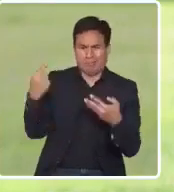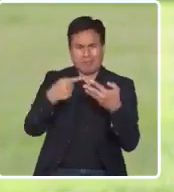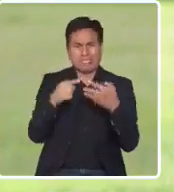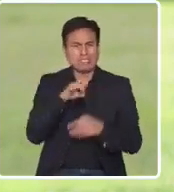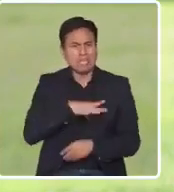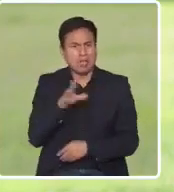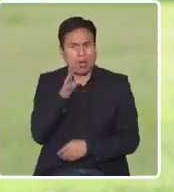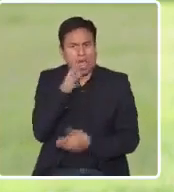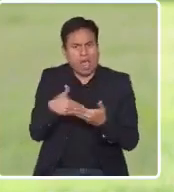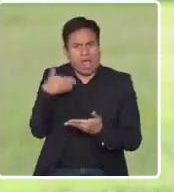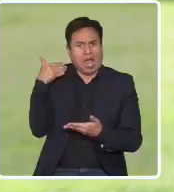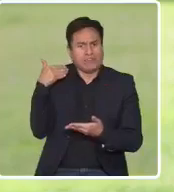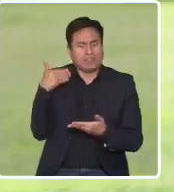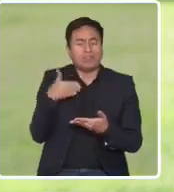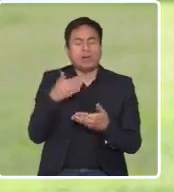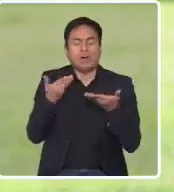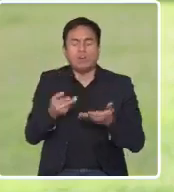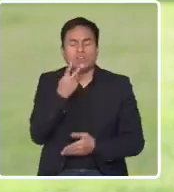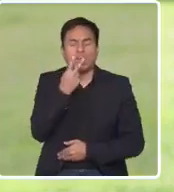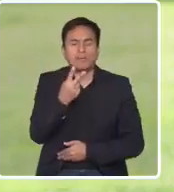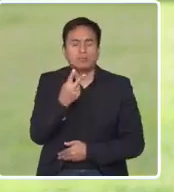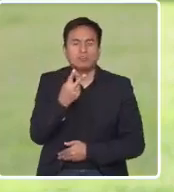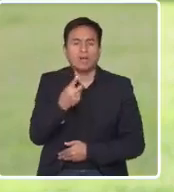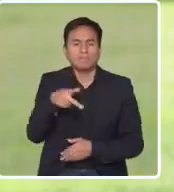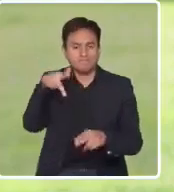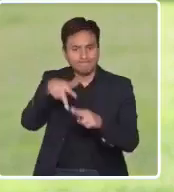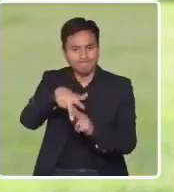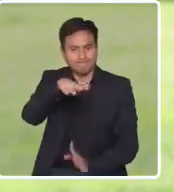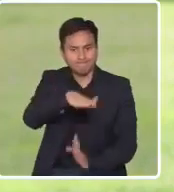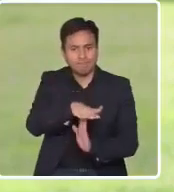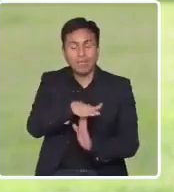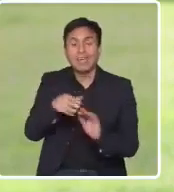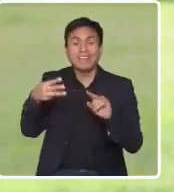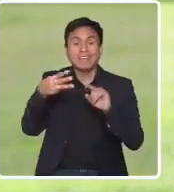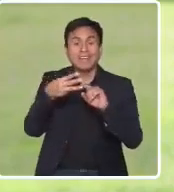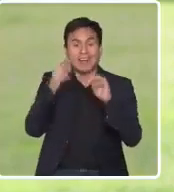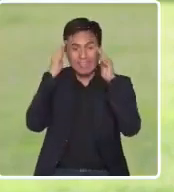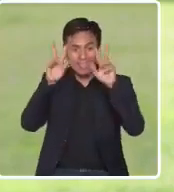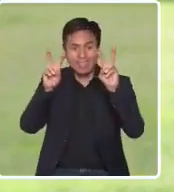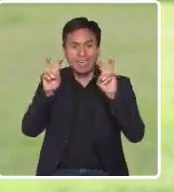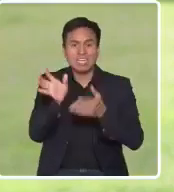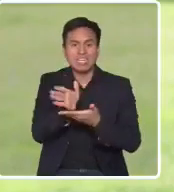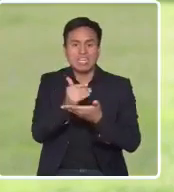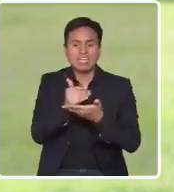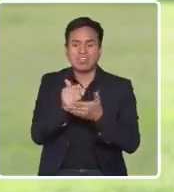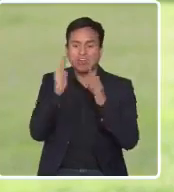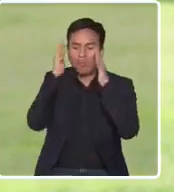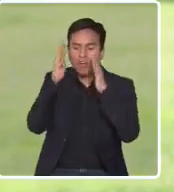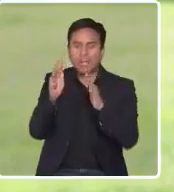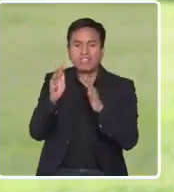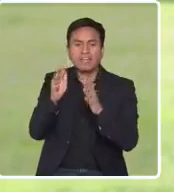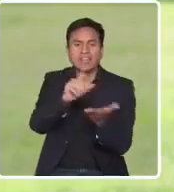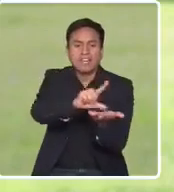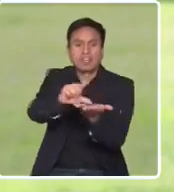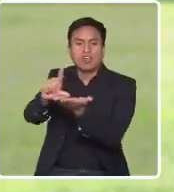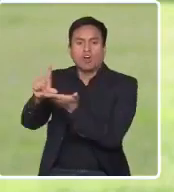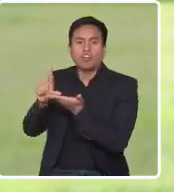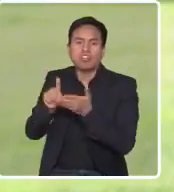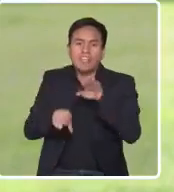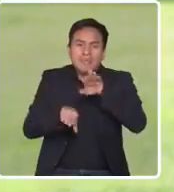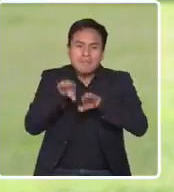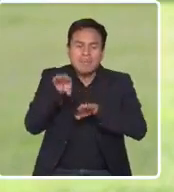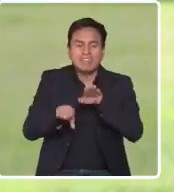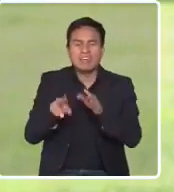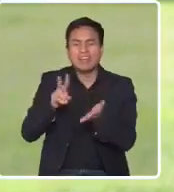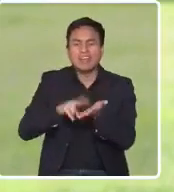hoy encontramos frecuentemente y que queremos detener. La tercera línea se refiere a tener estrategias focalizadas en los territorios de acuerdo a sus